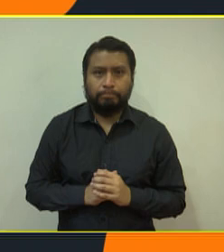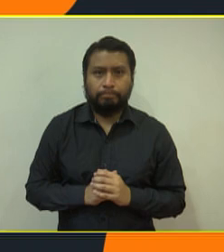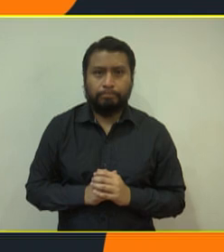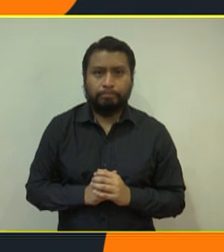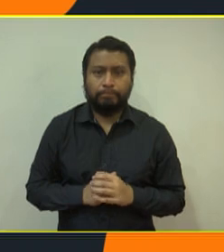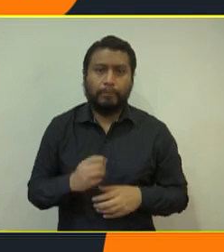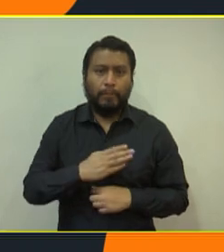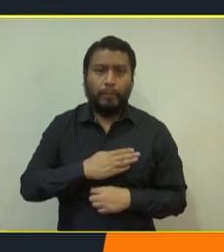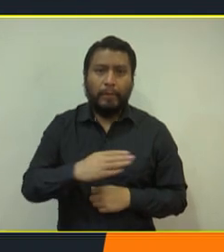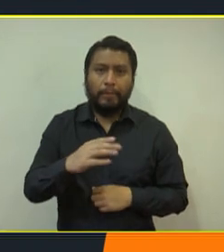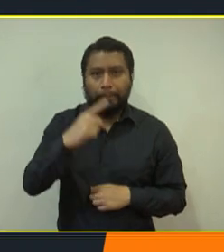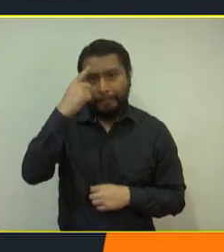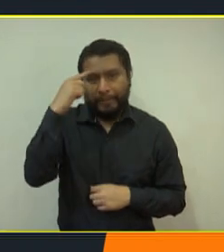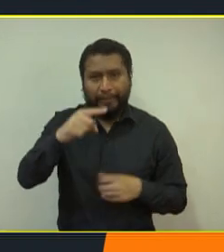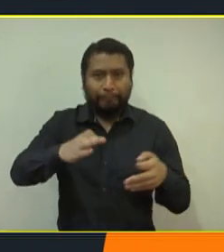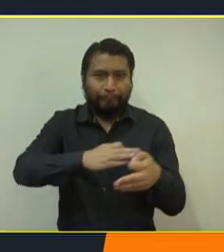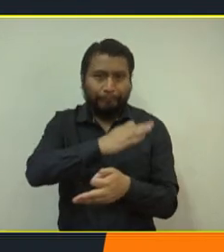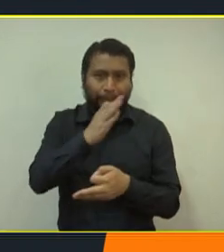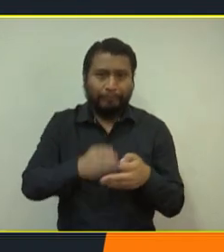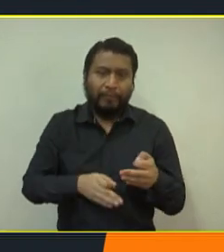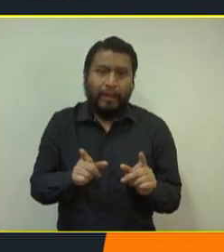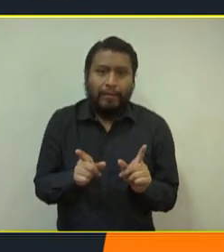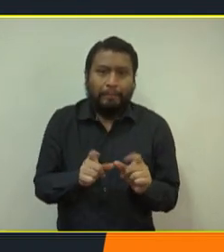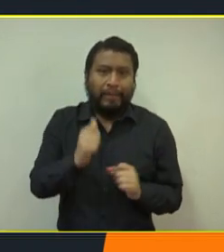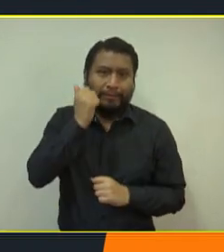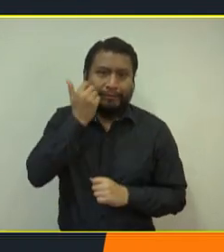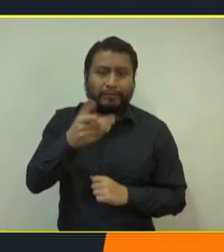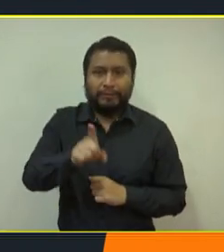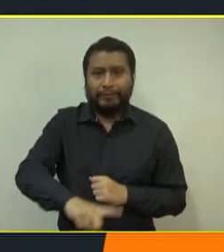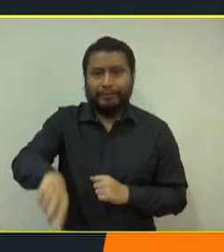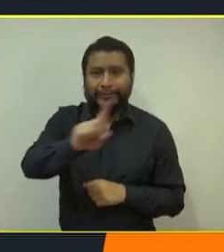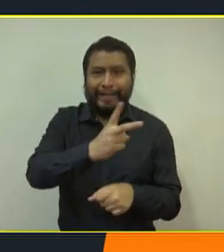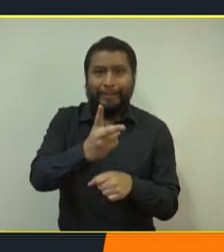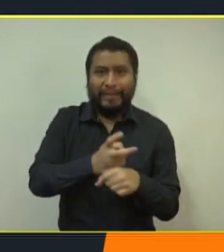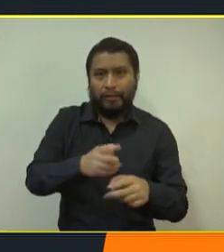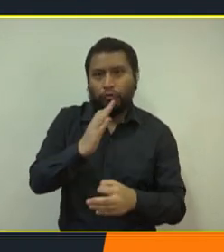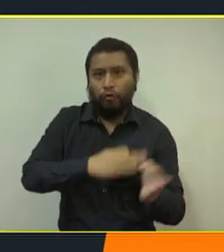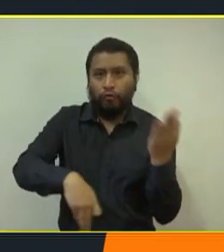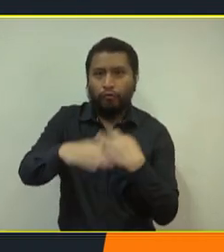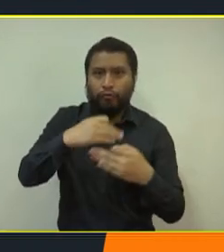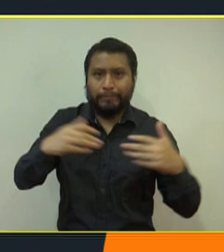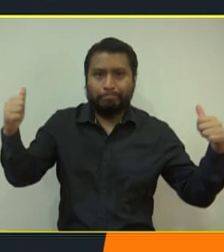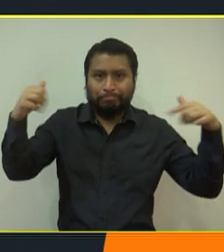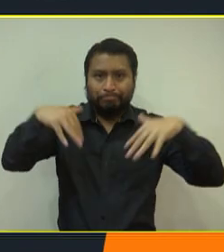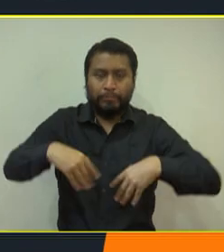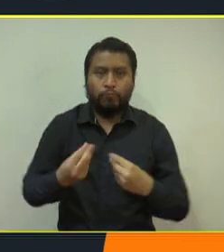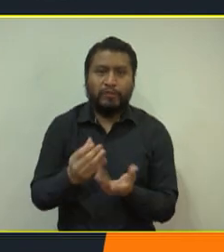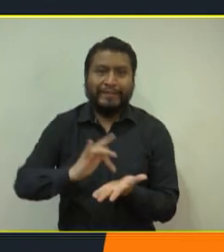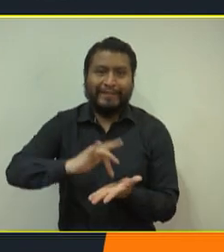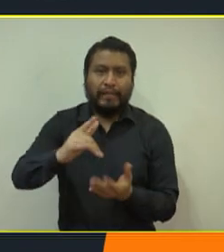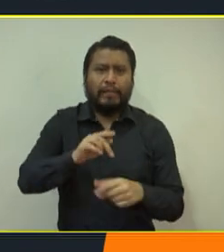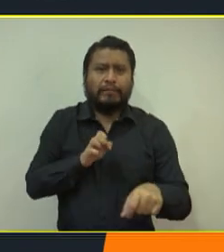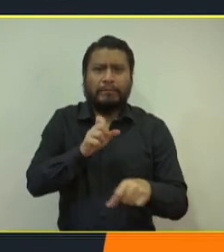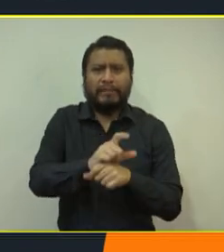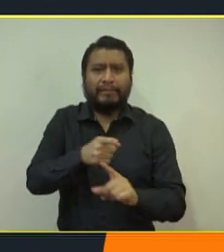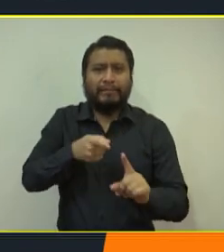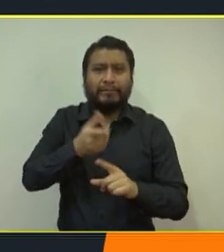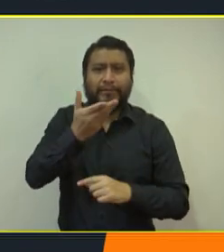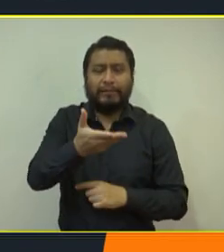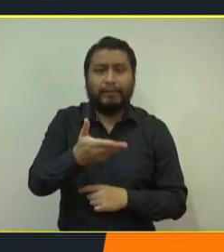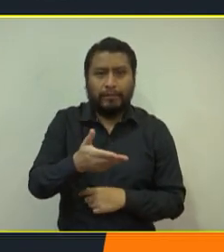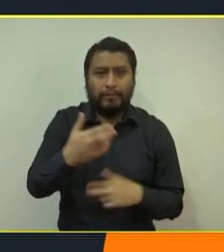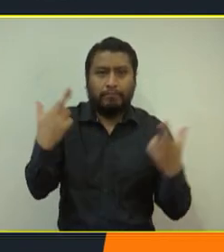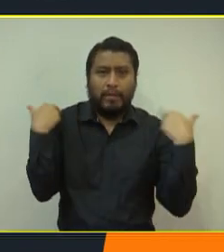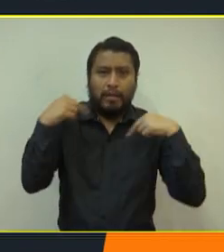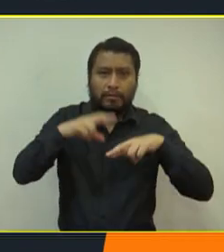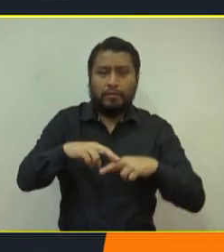Bueno, ya nada más para finalizar, pues queremos como agradecerle a todos los invitados el día de hoy y agradecimientos especiales a la profesora Claudia, a